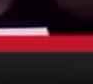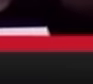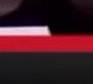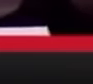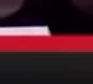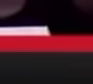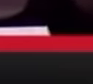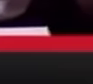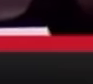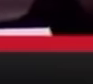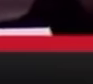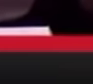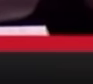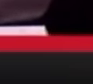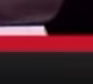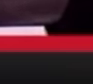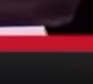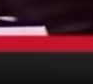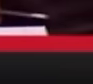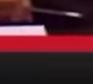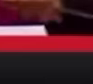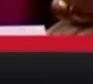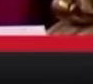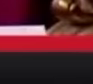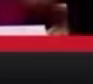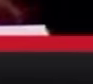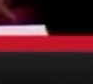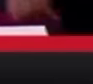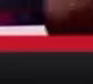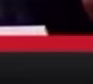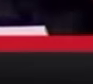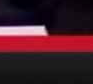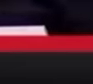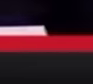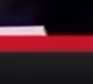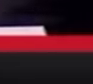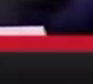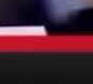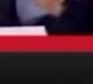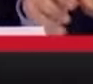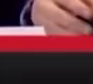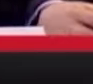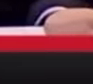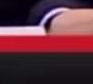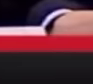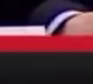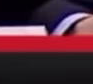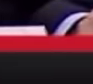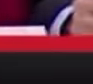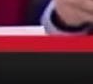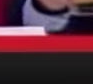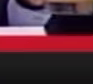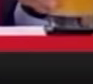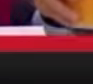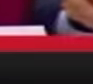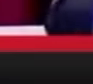decirle que efectivamente es muy probable que los informes, es muy probable que todo aquello que forma